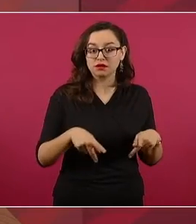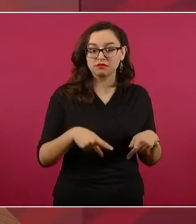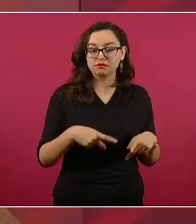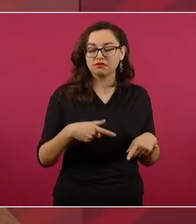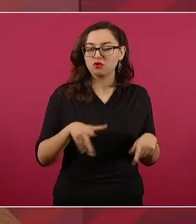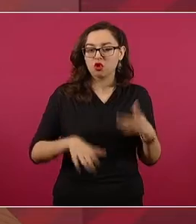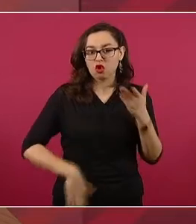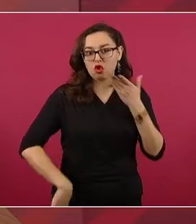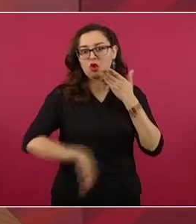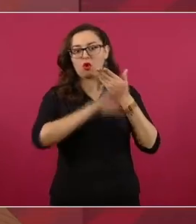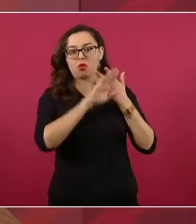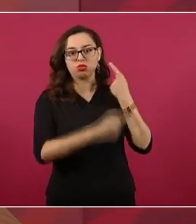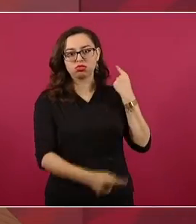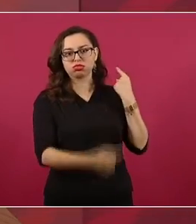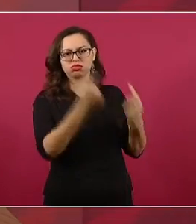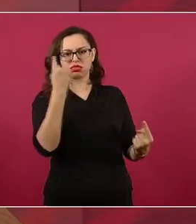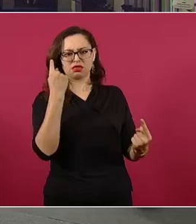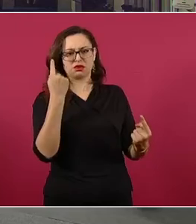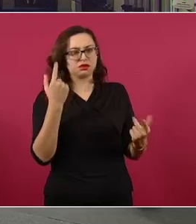mi propuesta al Senado,